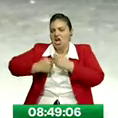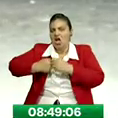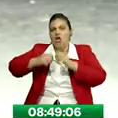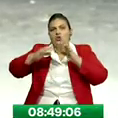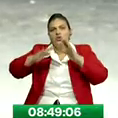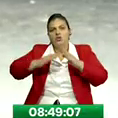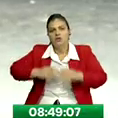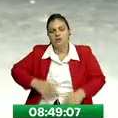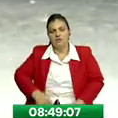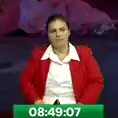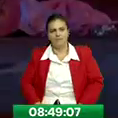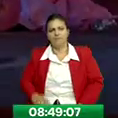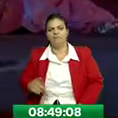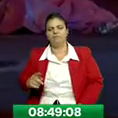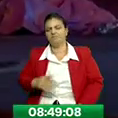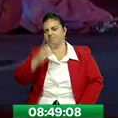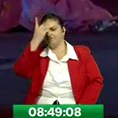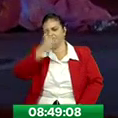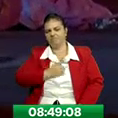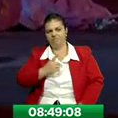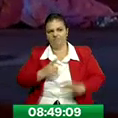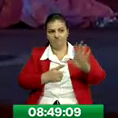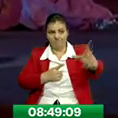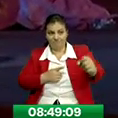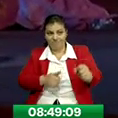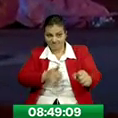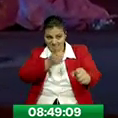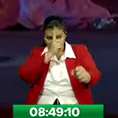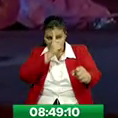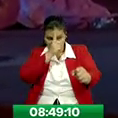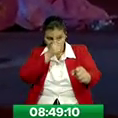le dijo, ¿te acuerdas? Informó José Morales.